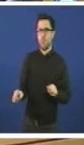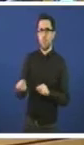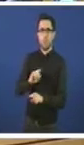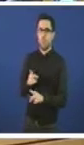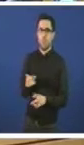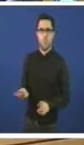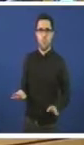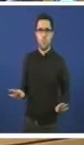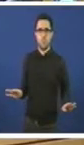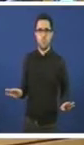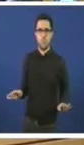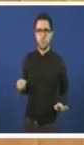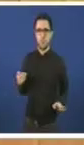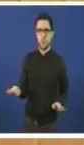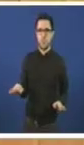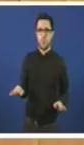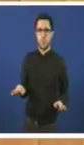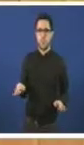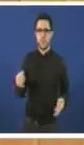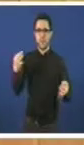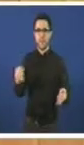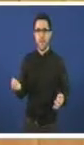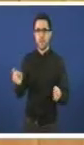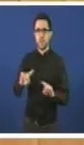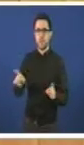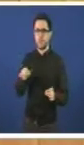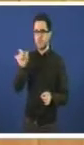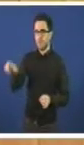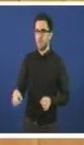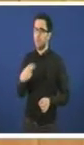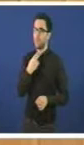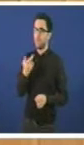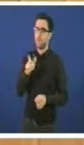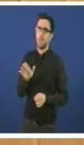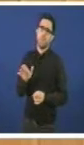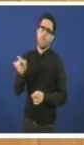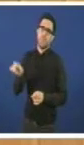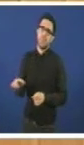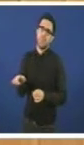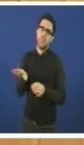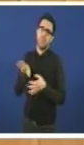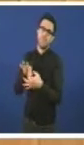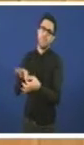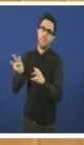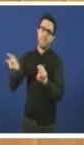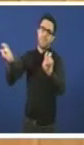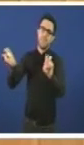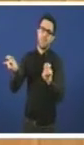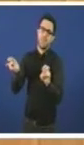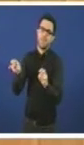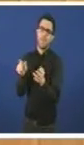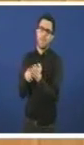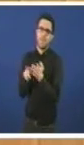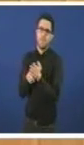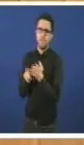porque no de cierto señoras y señores tu partido popular que acaba de transmitir o suba a cero en materia de lenguas señor bahamonde endurecer tu emoción si